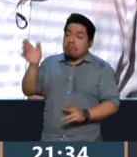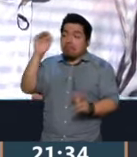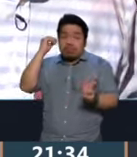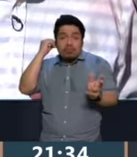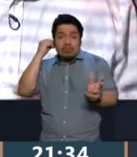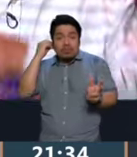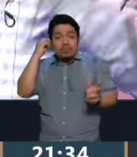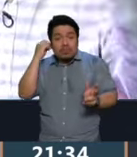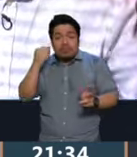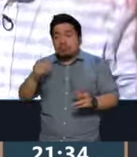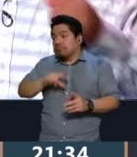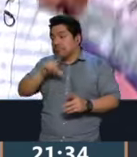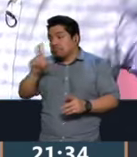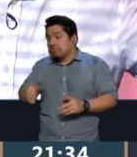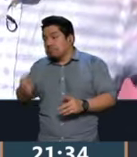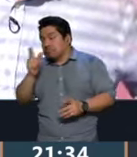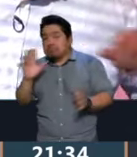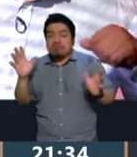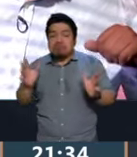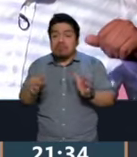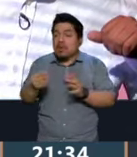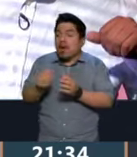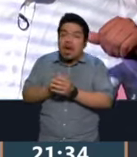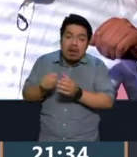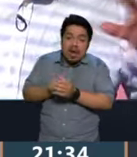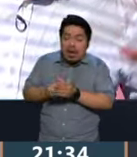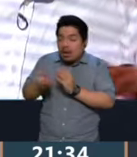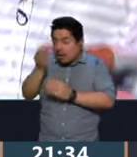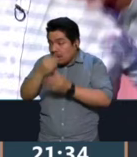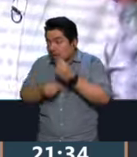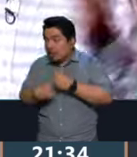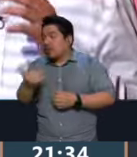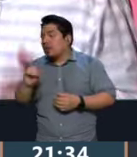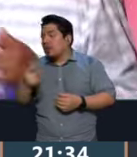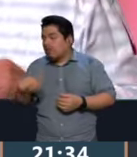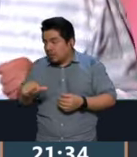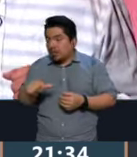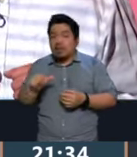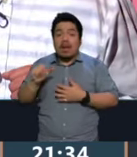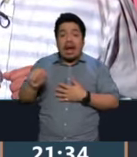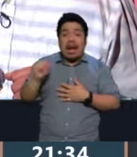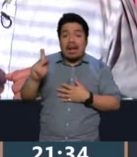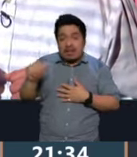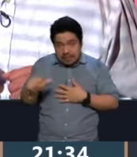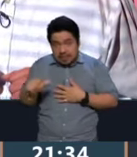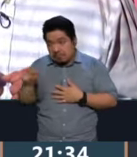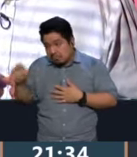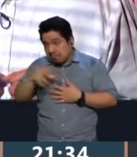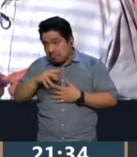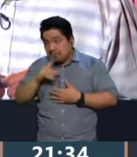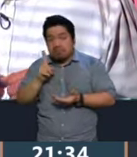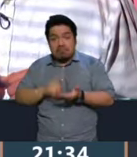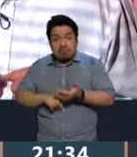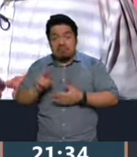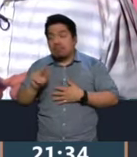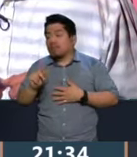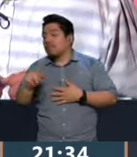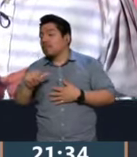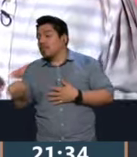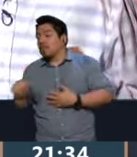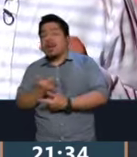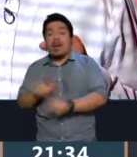mientras se lava la ropa, ellas pueden ir a tomar una clase de yoga, al spa que tiene esta utopía de